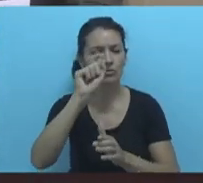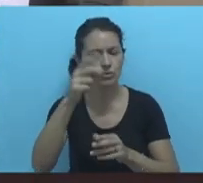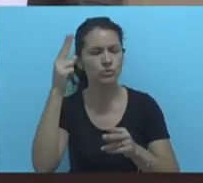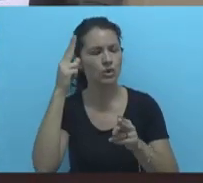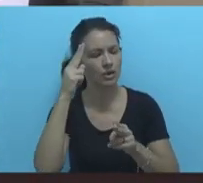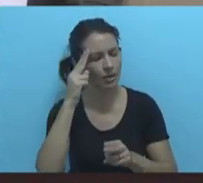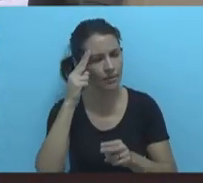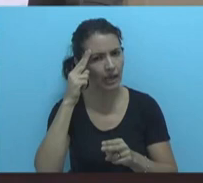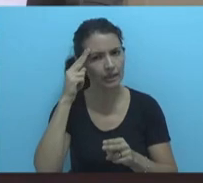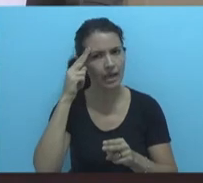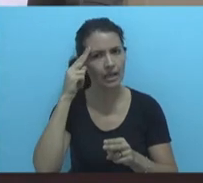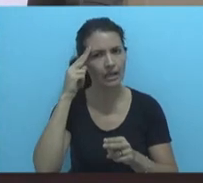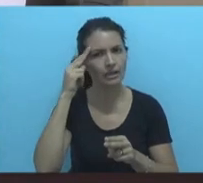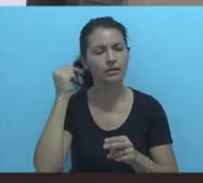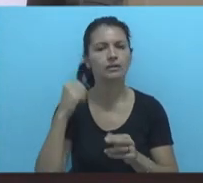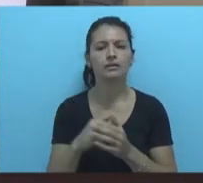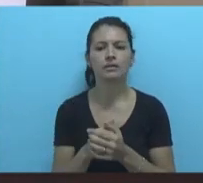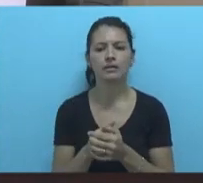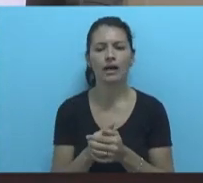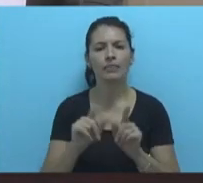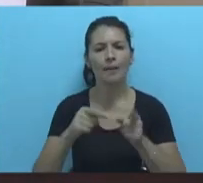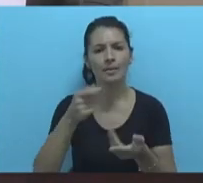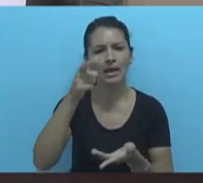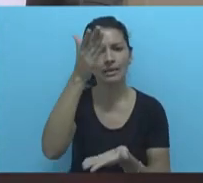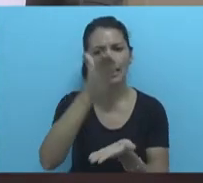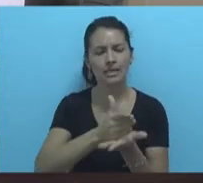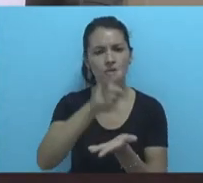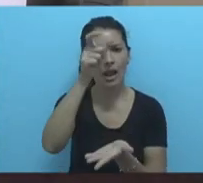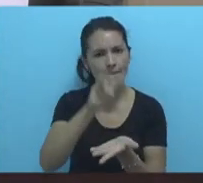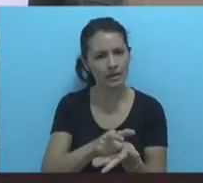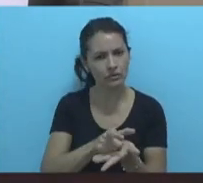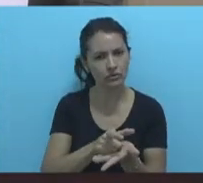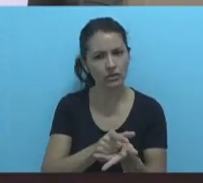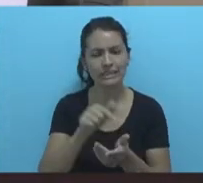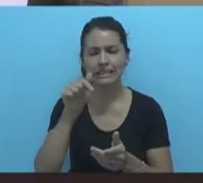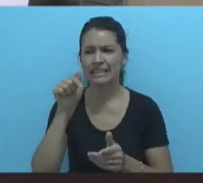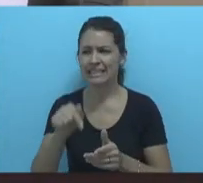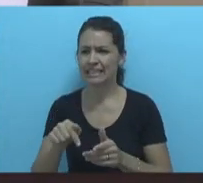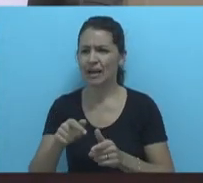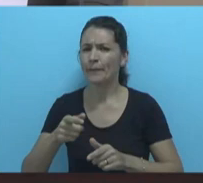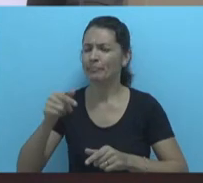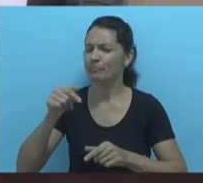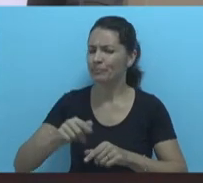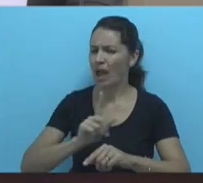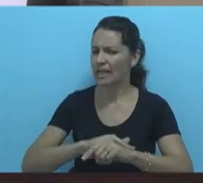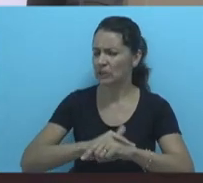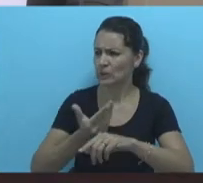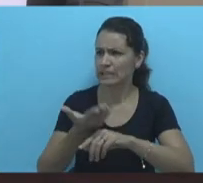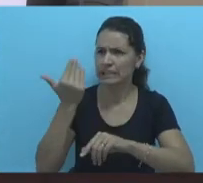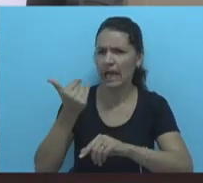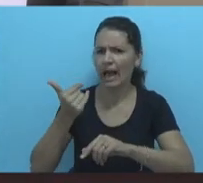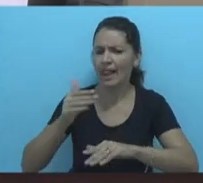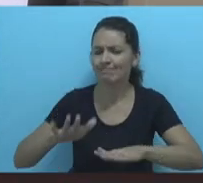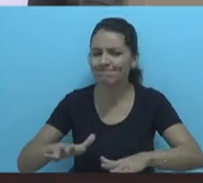y al respeto de los derechos humanos. La intensificación por estas horas de los tambores de la guerra,